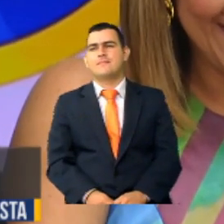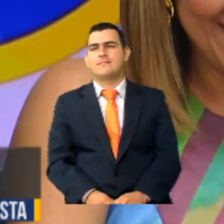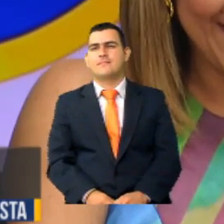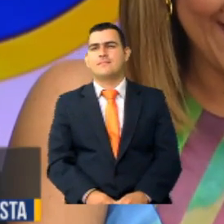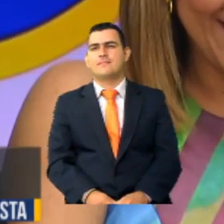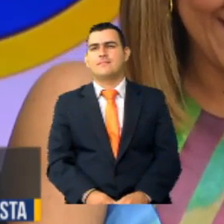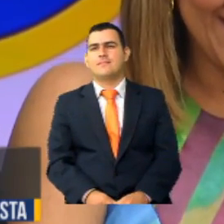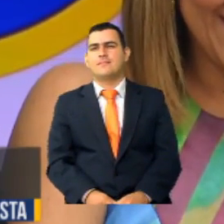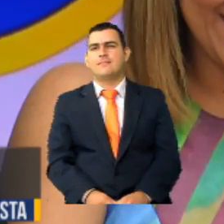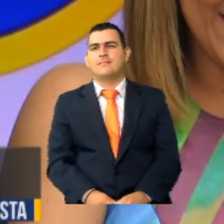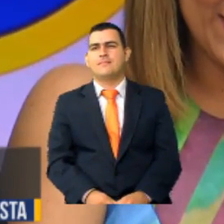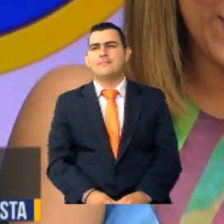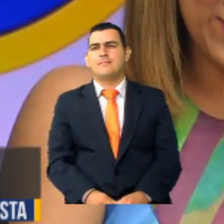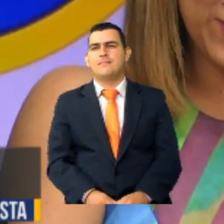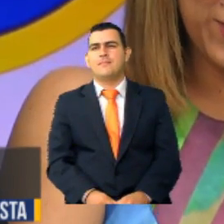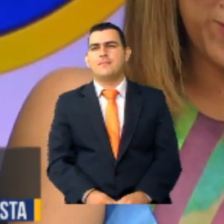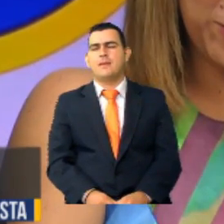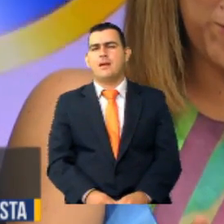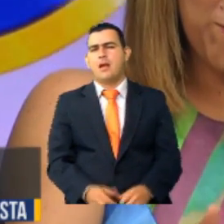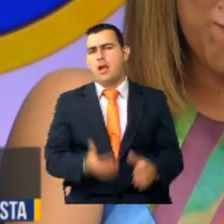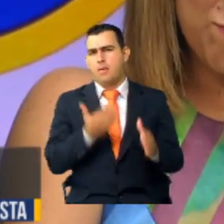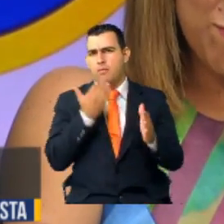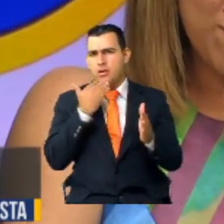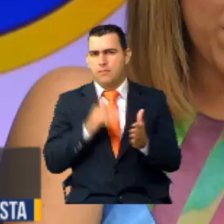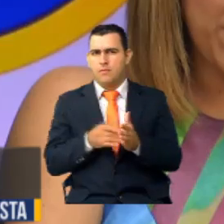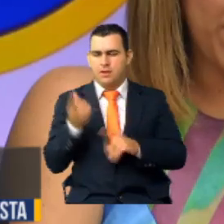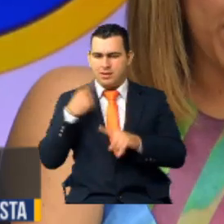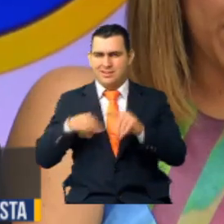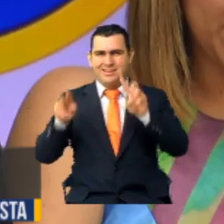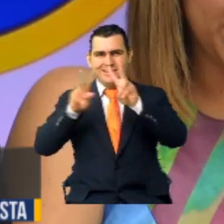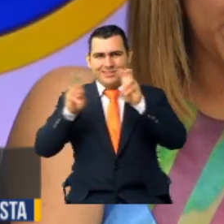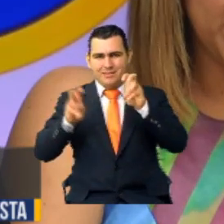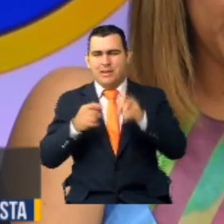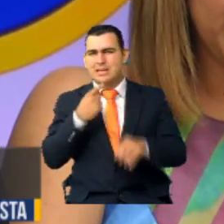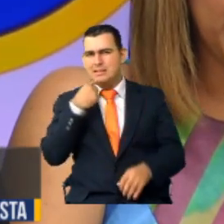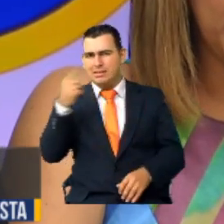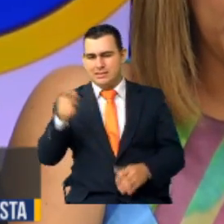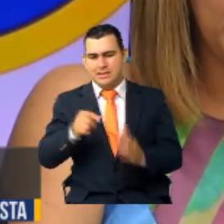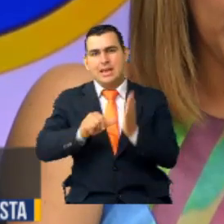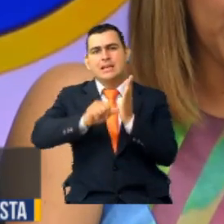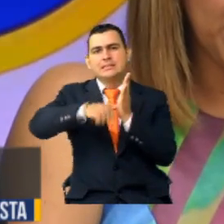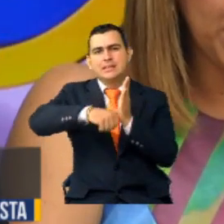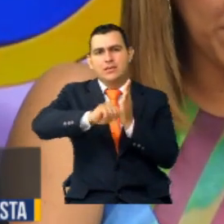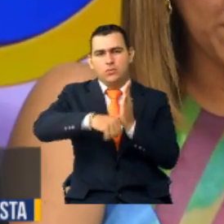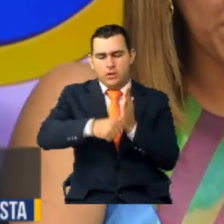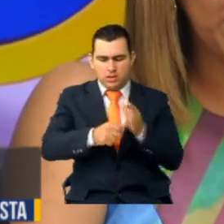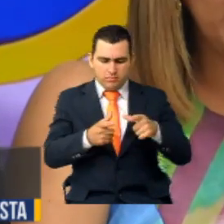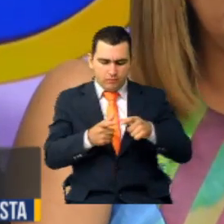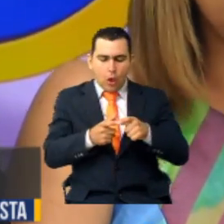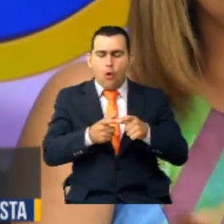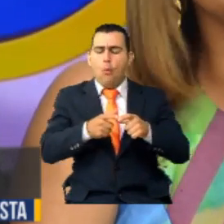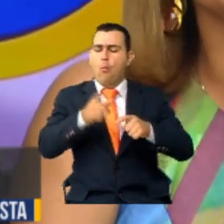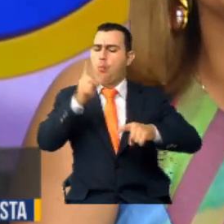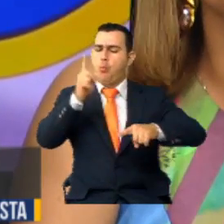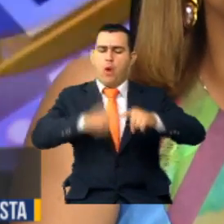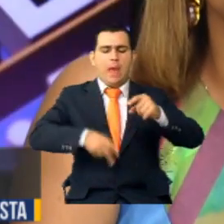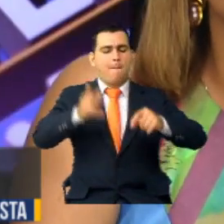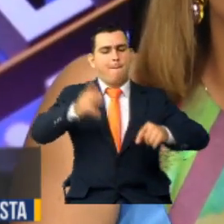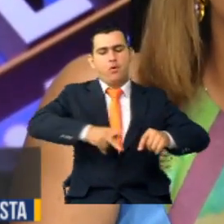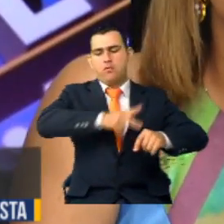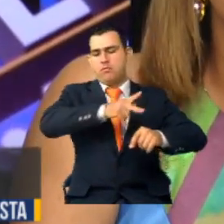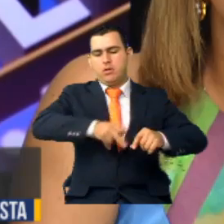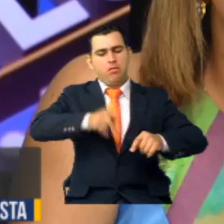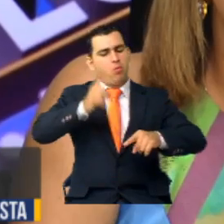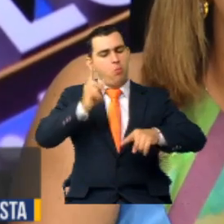Aquí lo felicito. Cuando se presentó este tema de la transhumancia que anuló en Colombia un número importante de cédulas y también